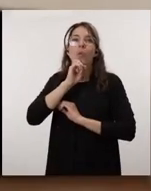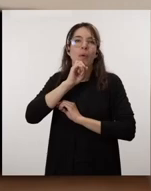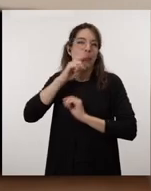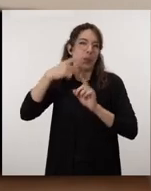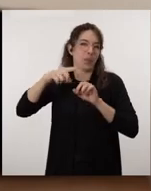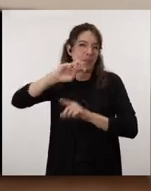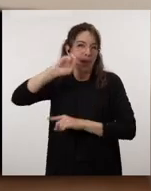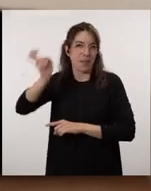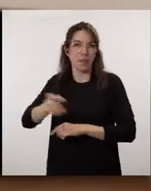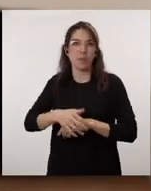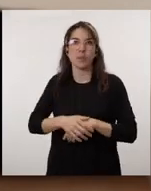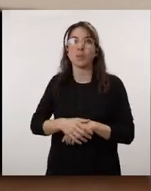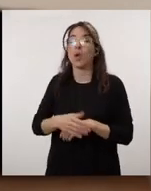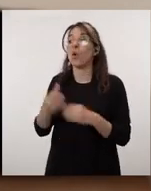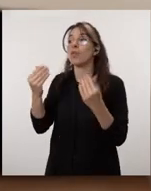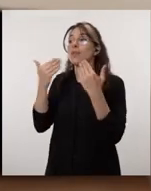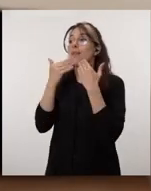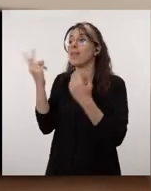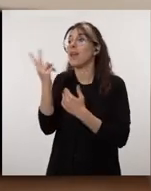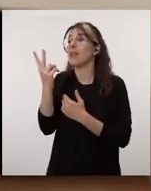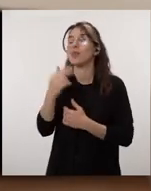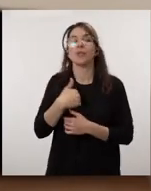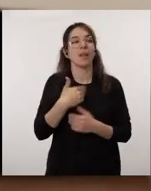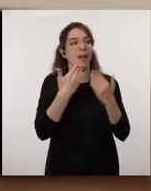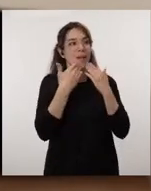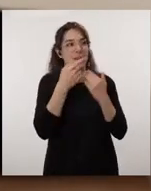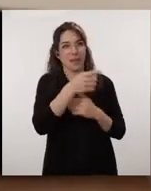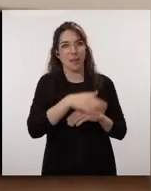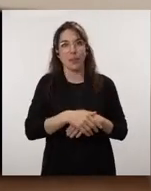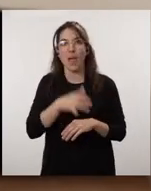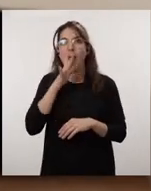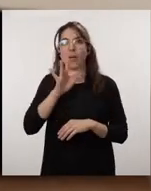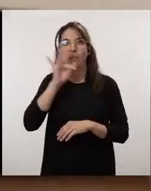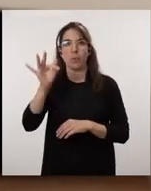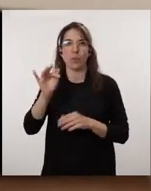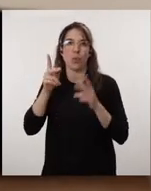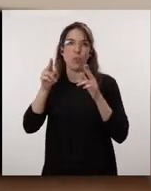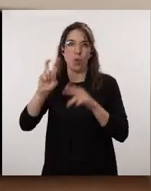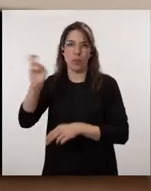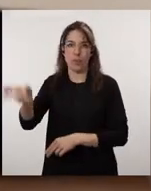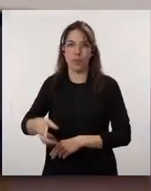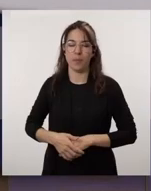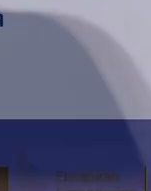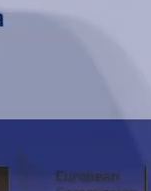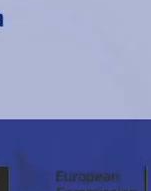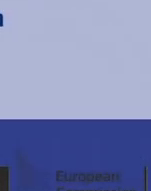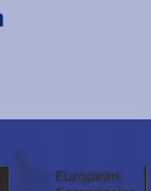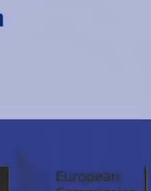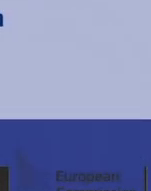las dos la disensión de las gracias son soles y ahora sí vamos a dar paso al siguiente bloque